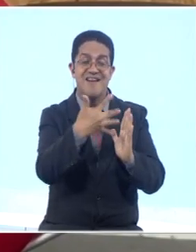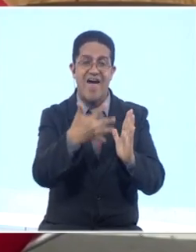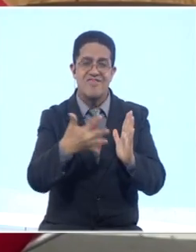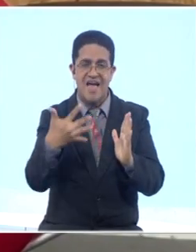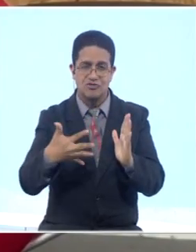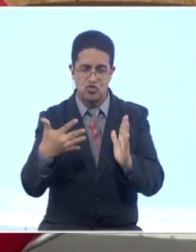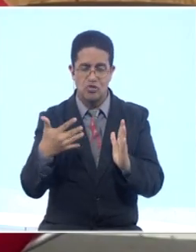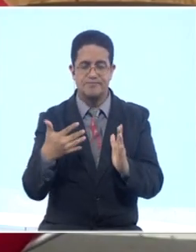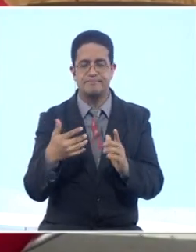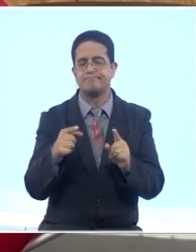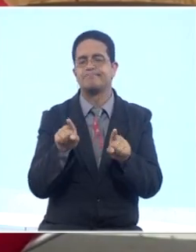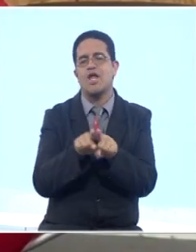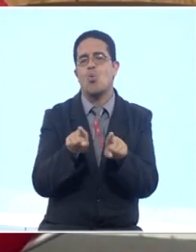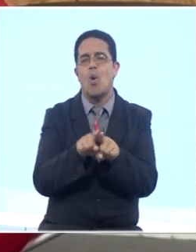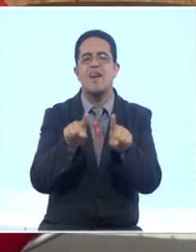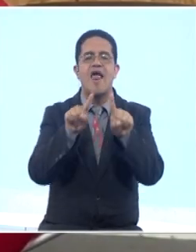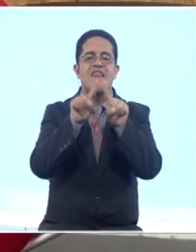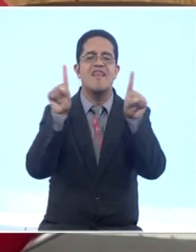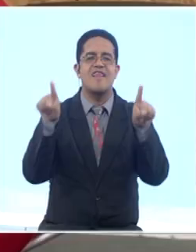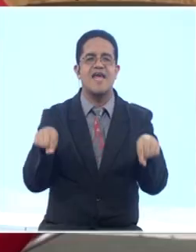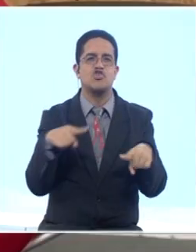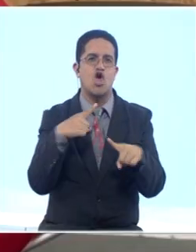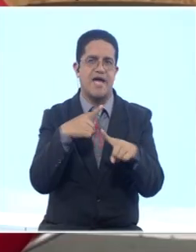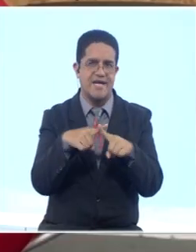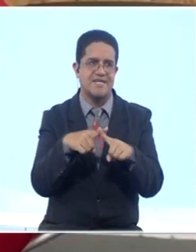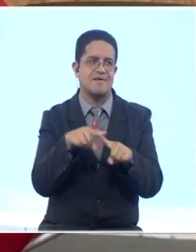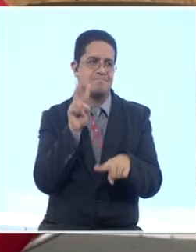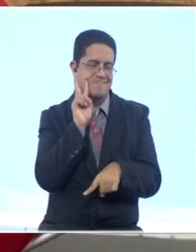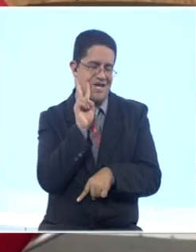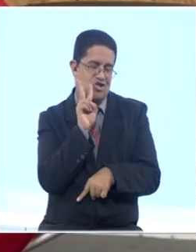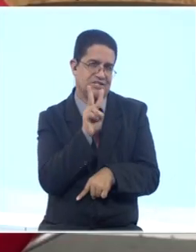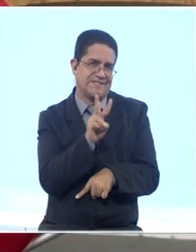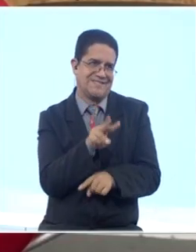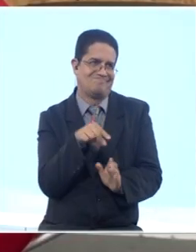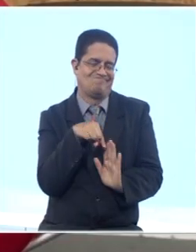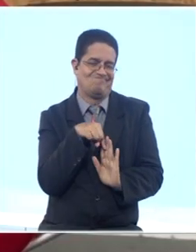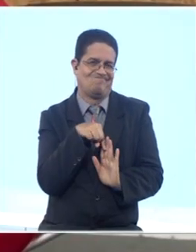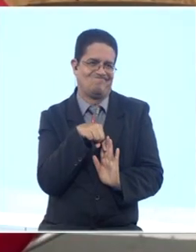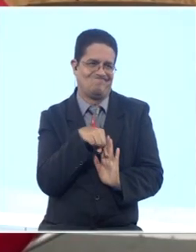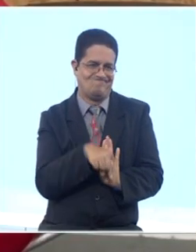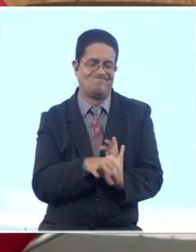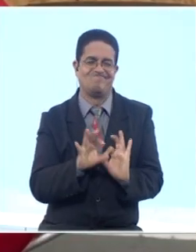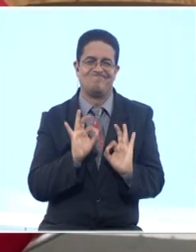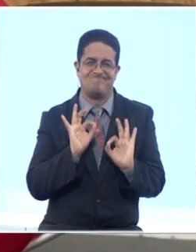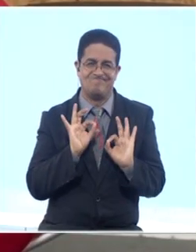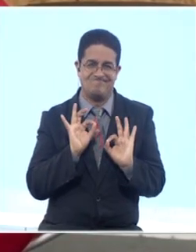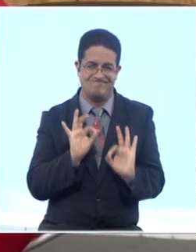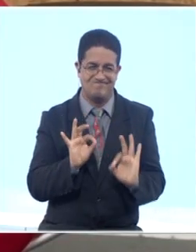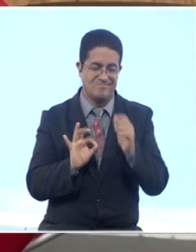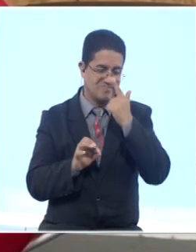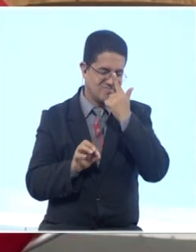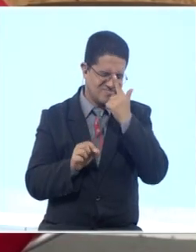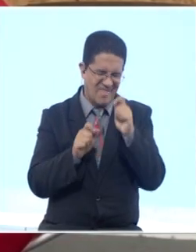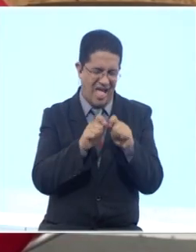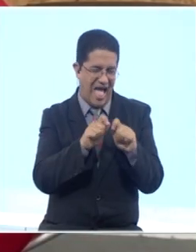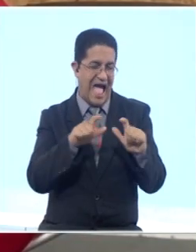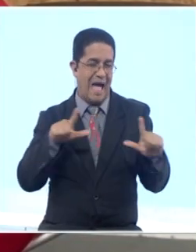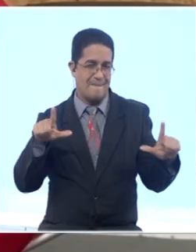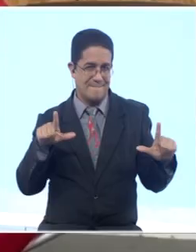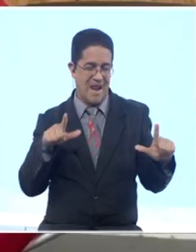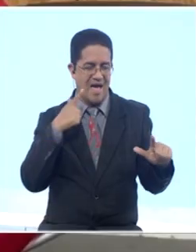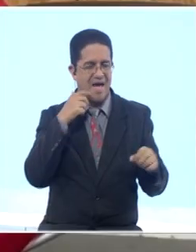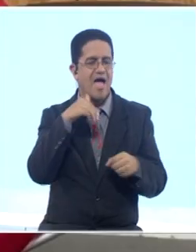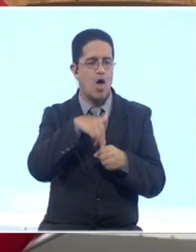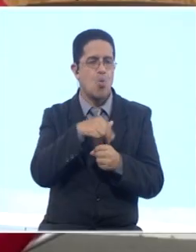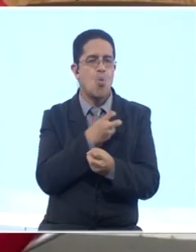como rayos X, pero con una mayor resolución. Nos da buena resolución para lesiones amplias, óseas.